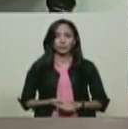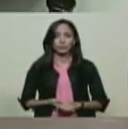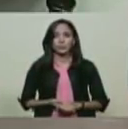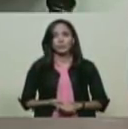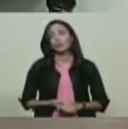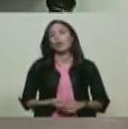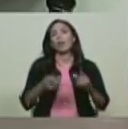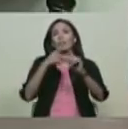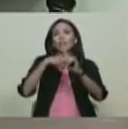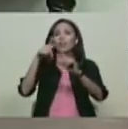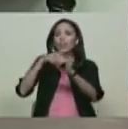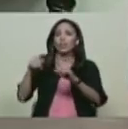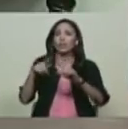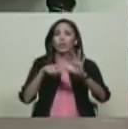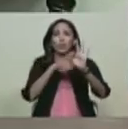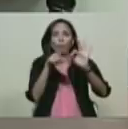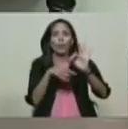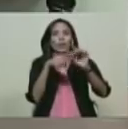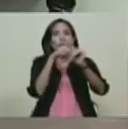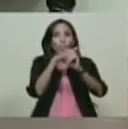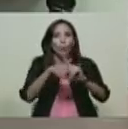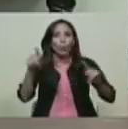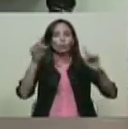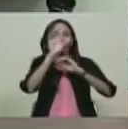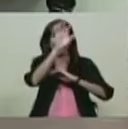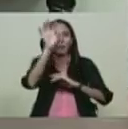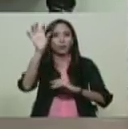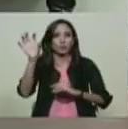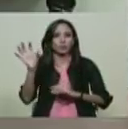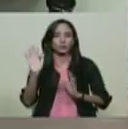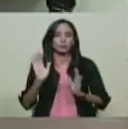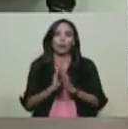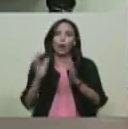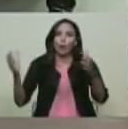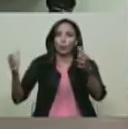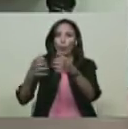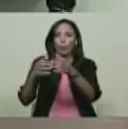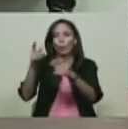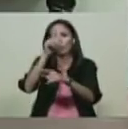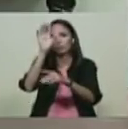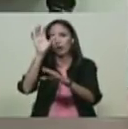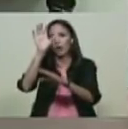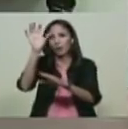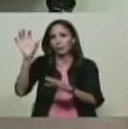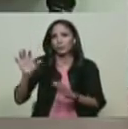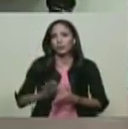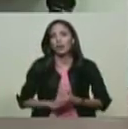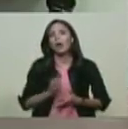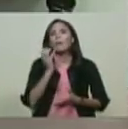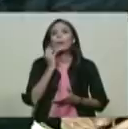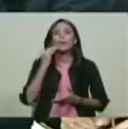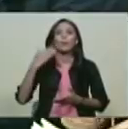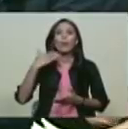de las distintas criptomonedas. Hay un grupo de criptomonedas, quizá la más famosa del mundo sea el Bitcoin,